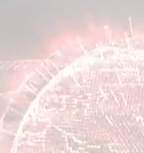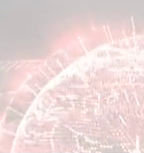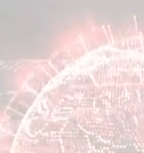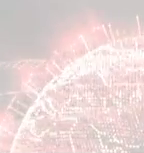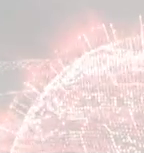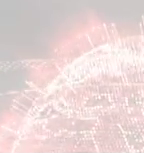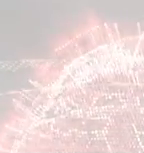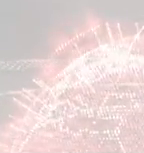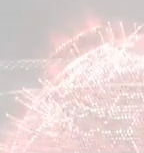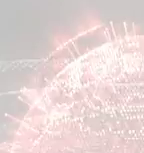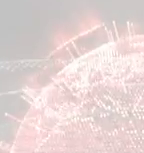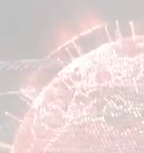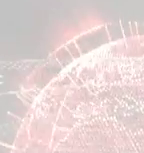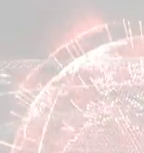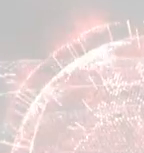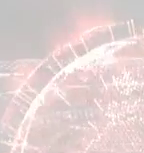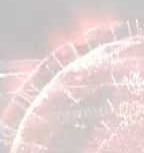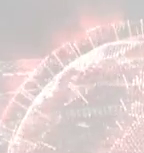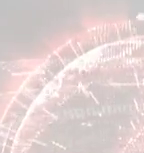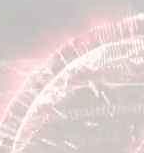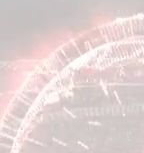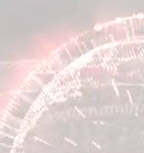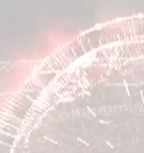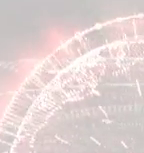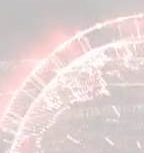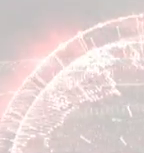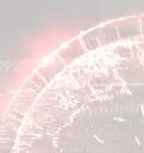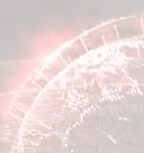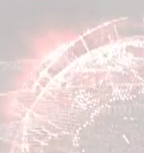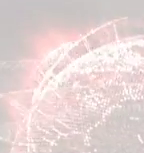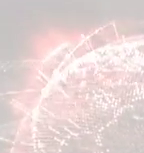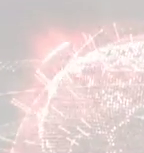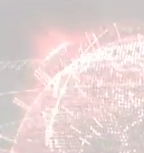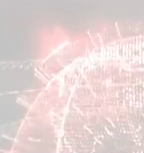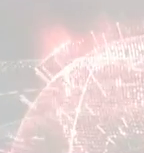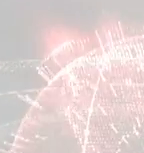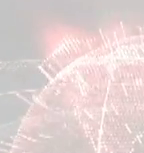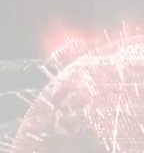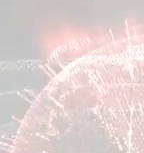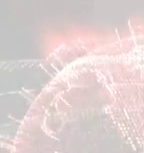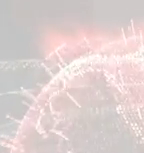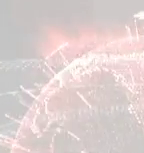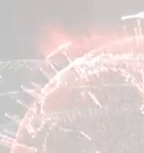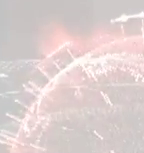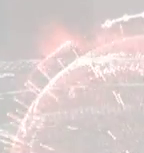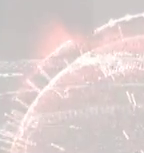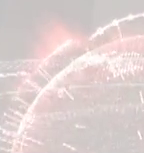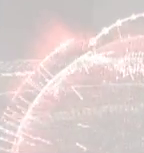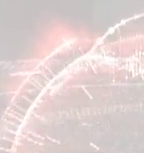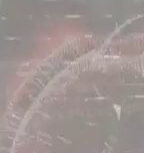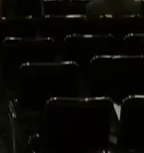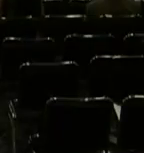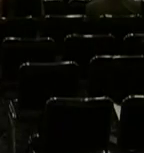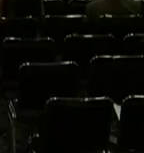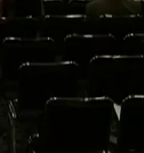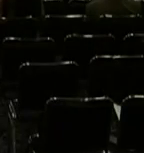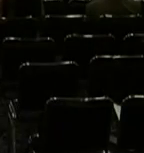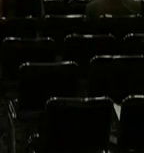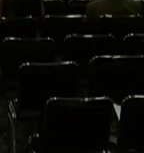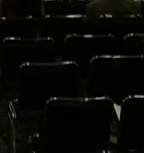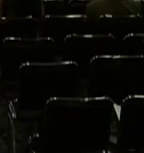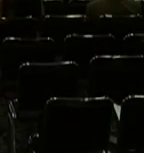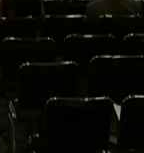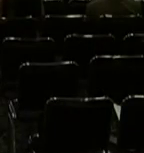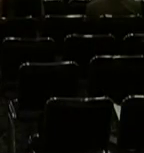esta licitación, en esta primera licitación de la ronda 3, en donde se licitaron 35 bloques, de los